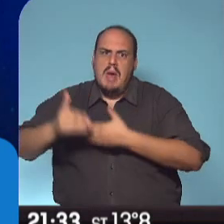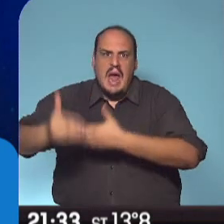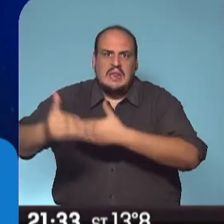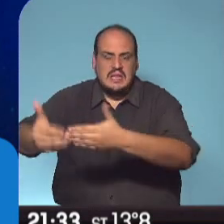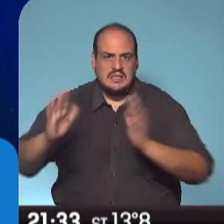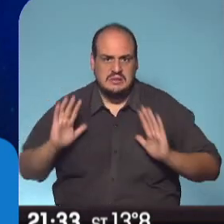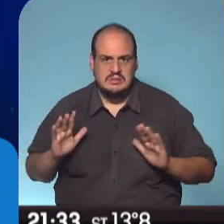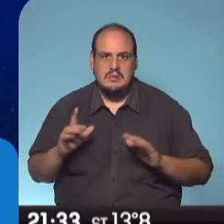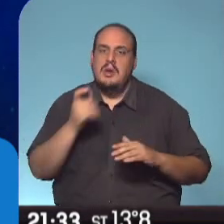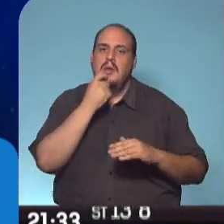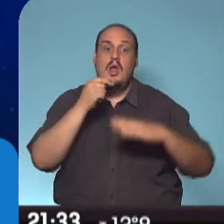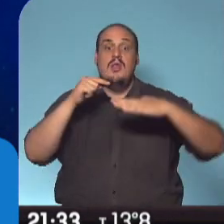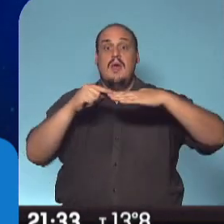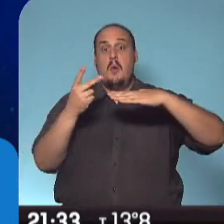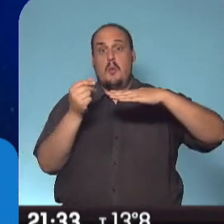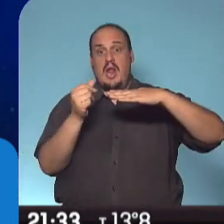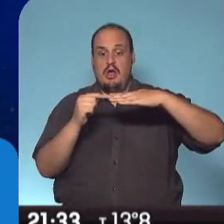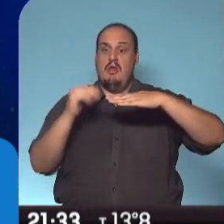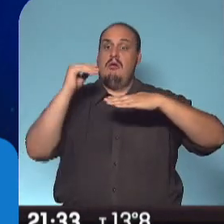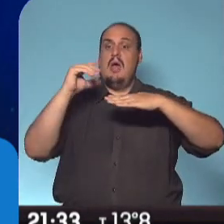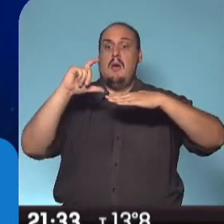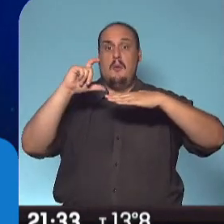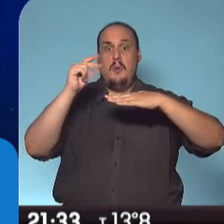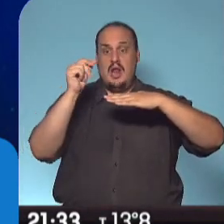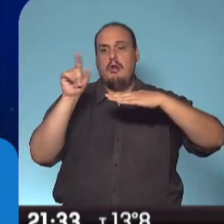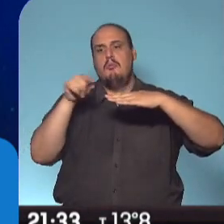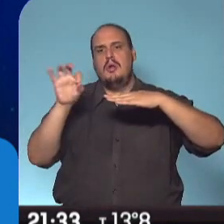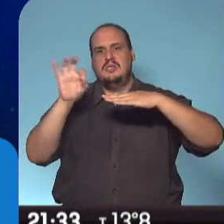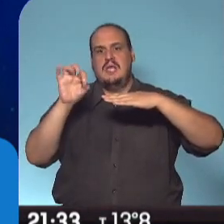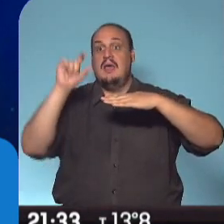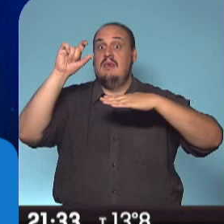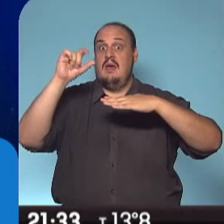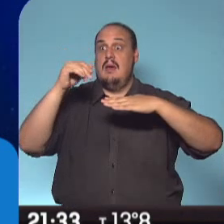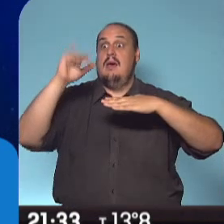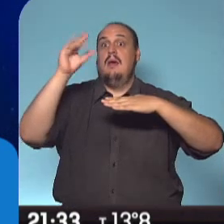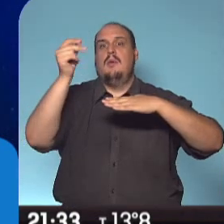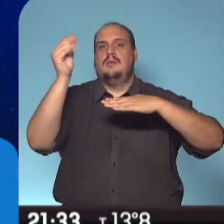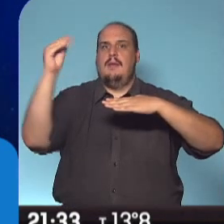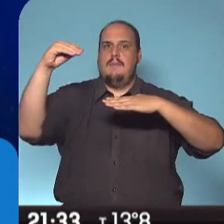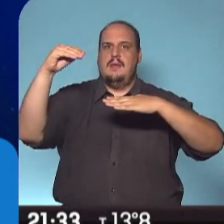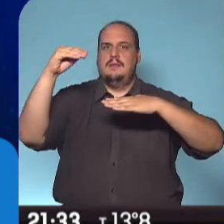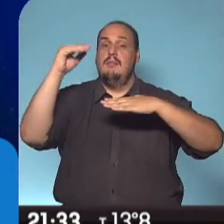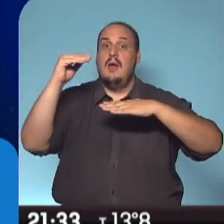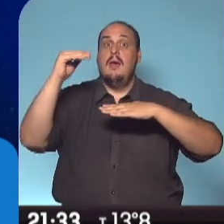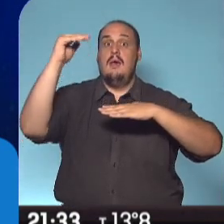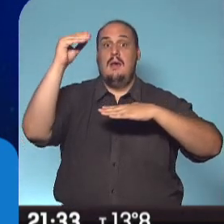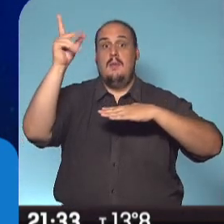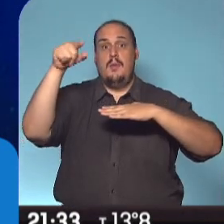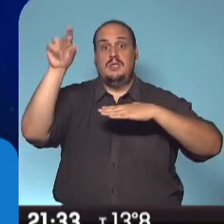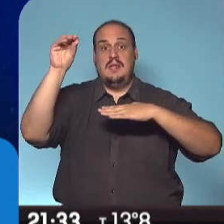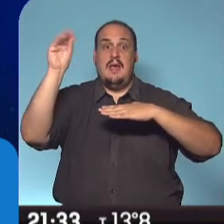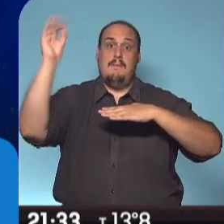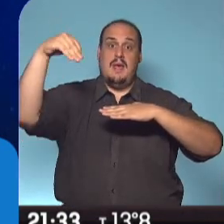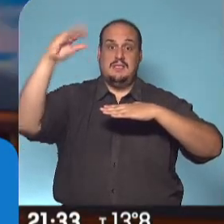entre tanto y tanto está la alícuota, de acá para arriba un poquito más, de acá para más arriba